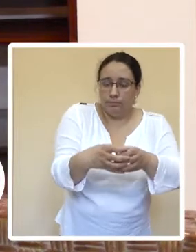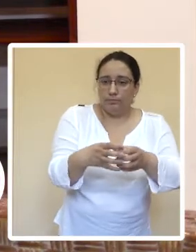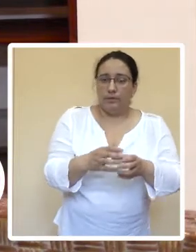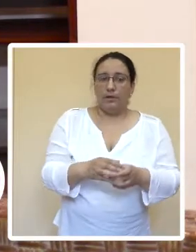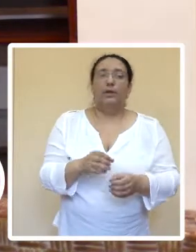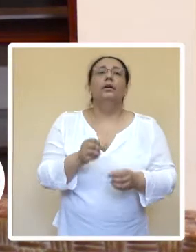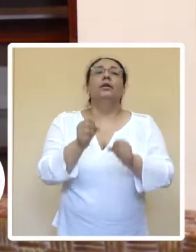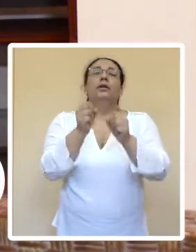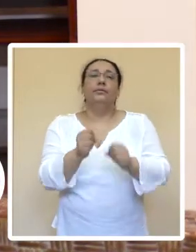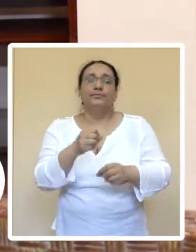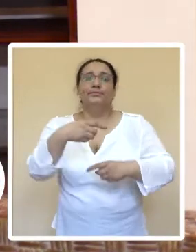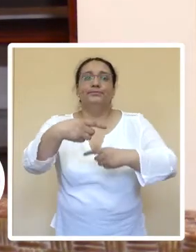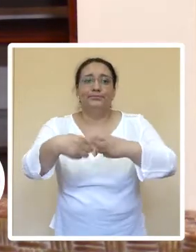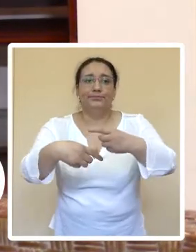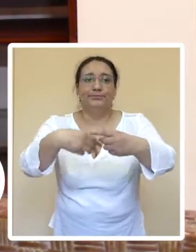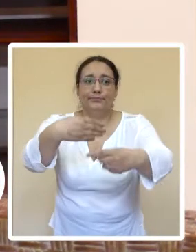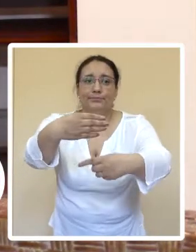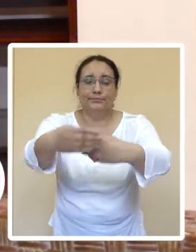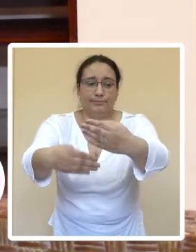y que podamos avanzar.